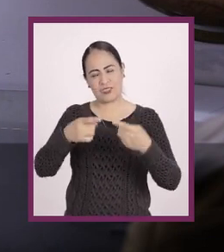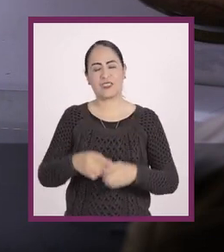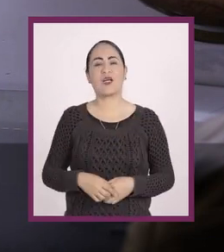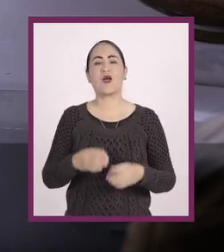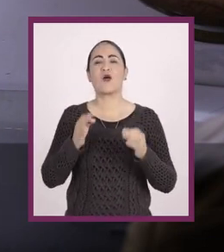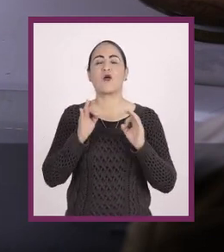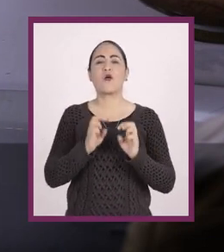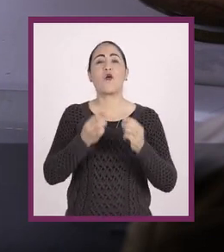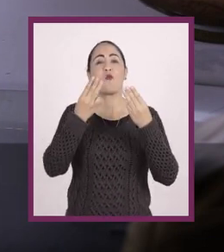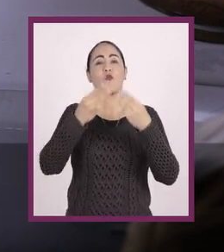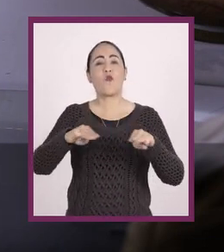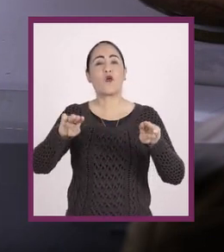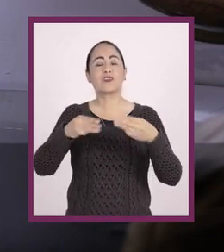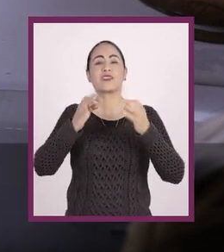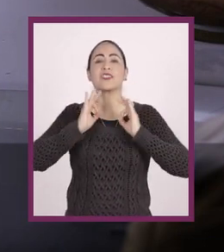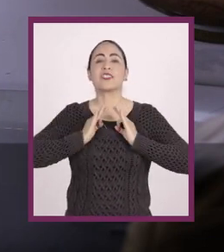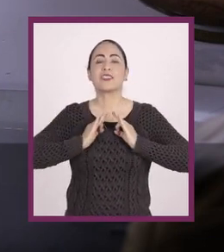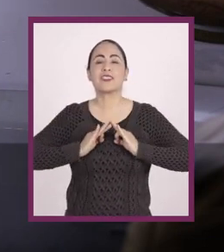demasiadas